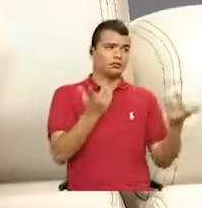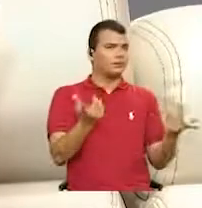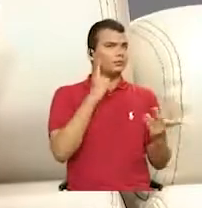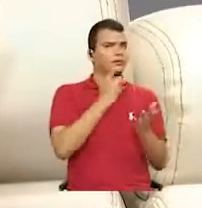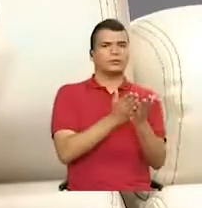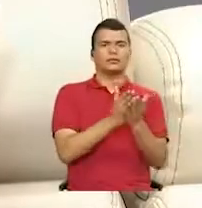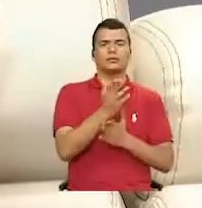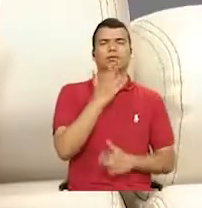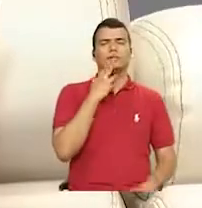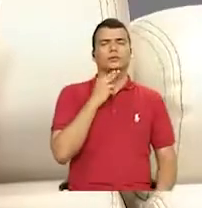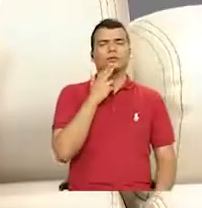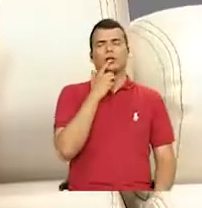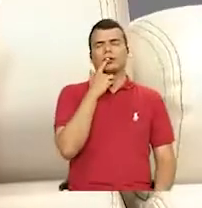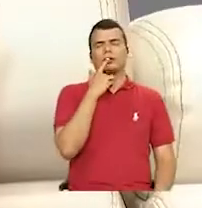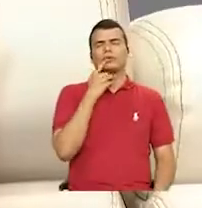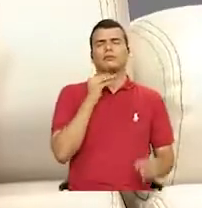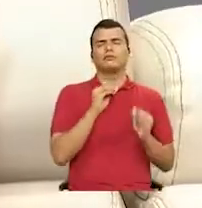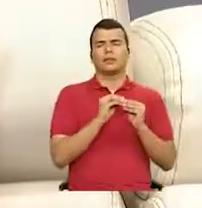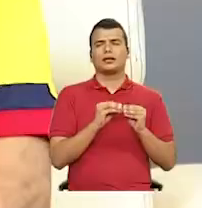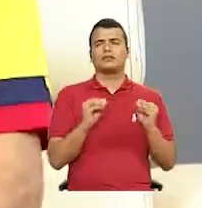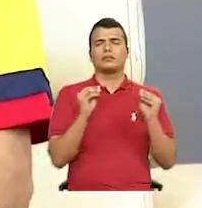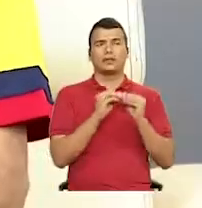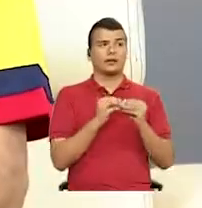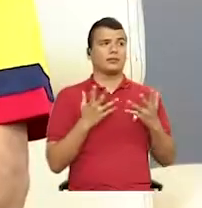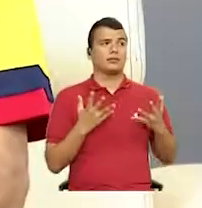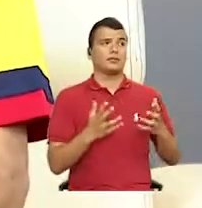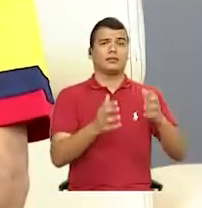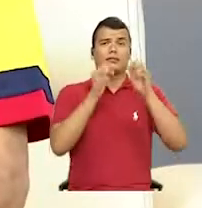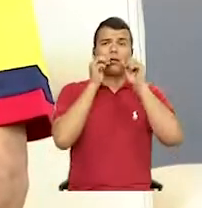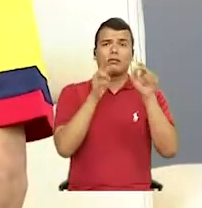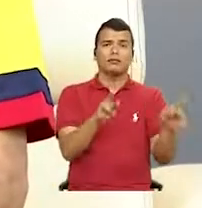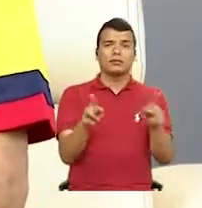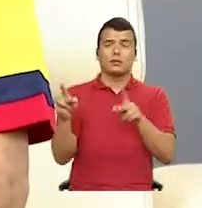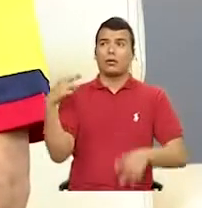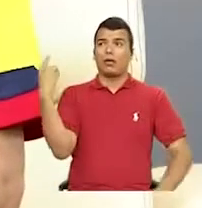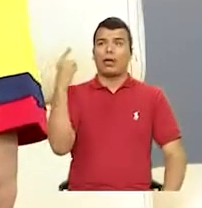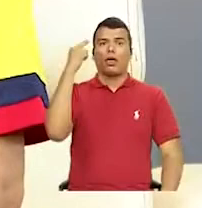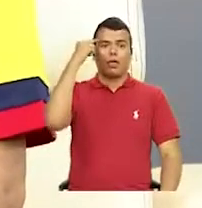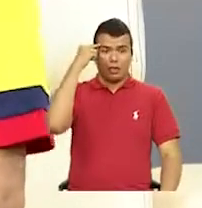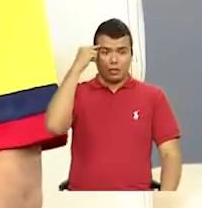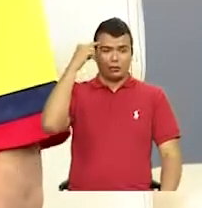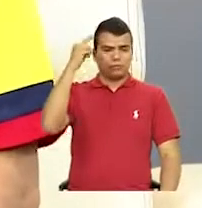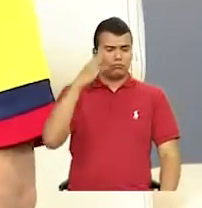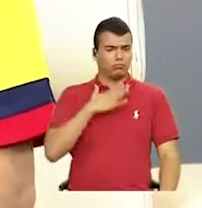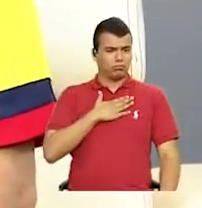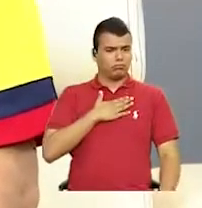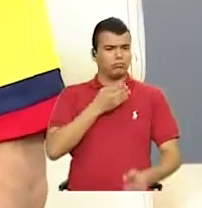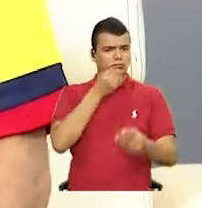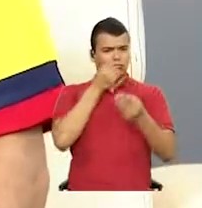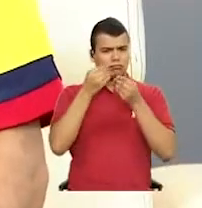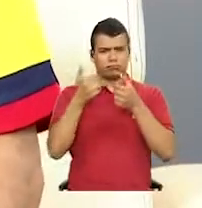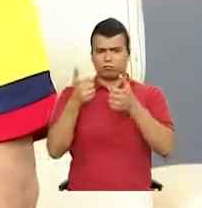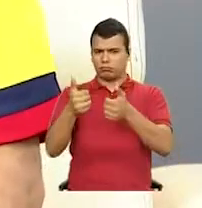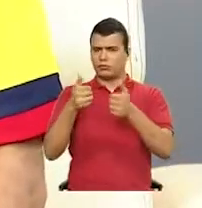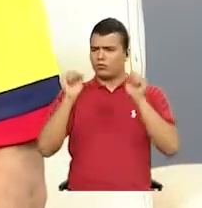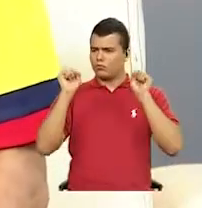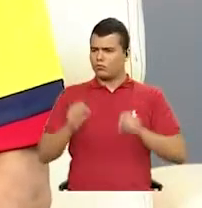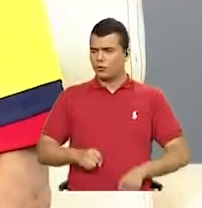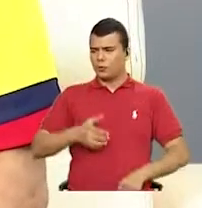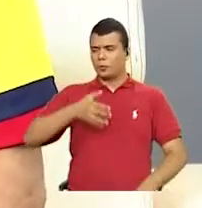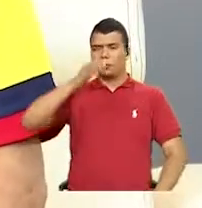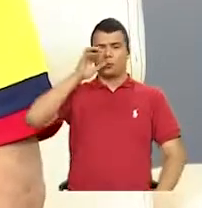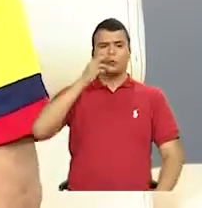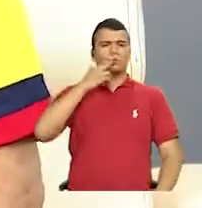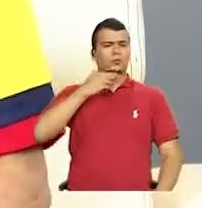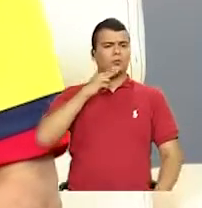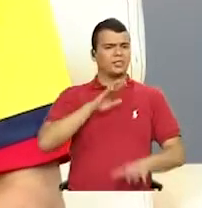pone el primer dulce en la boca y uno quiere seguir comiendo. Y es más, mucha gente cree que acompaña las mejores comidas ¿sí? con una bebida de